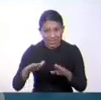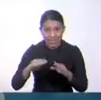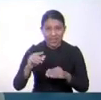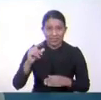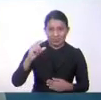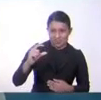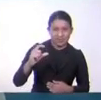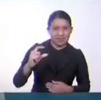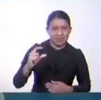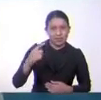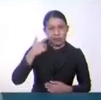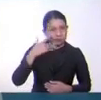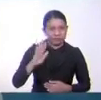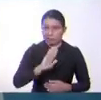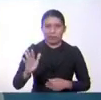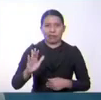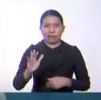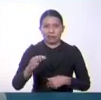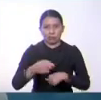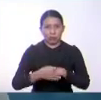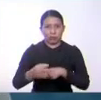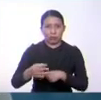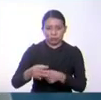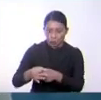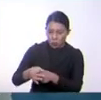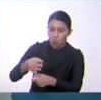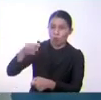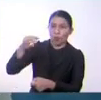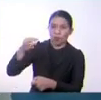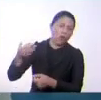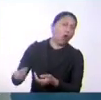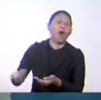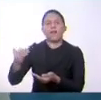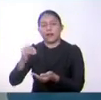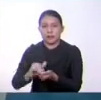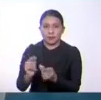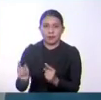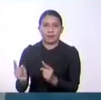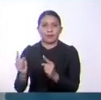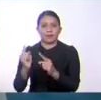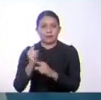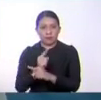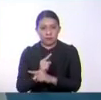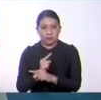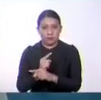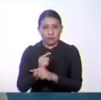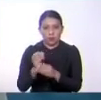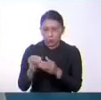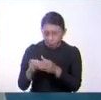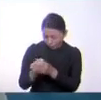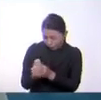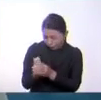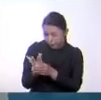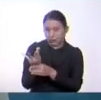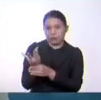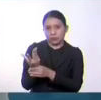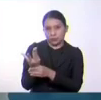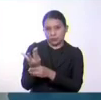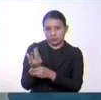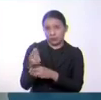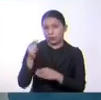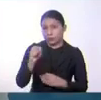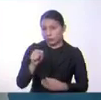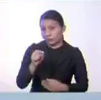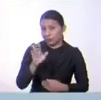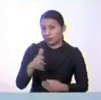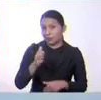así, de cuando ya es una célula de un tallo y regresar a ser una célula germinal. Esto es lo que les confiere a